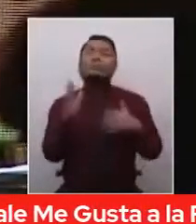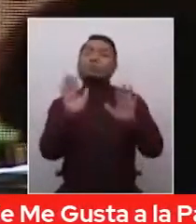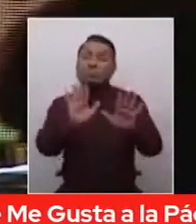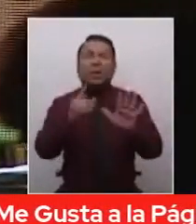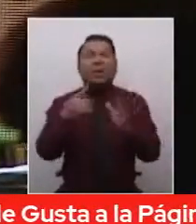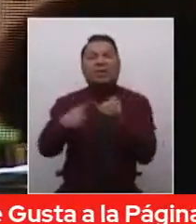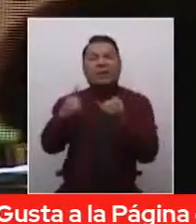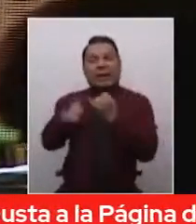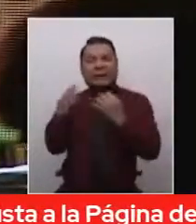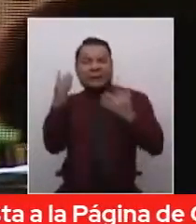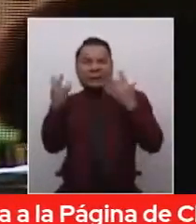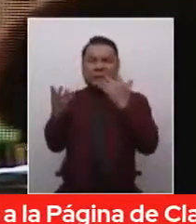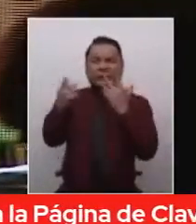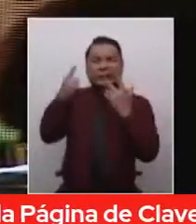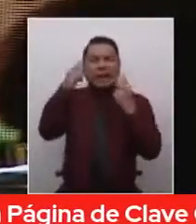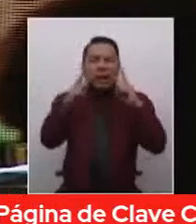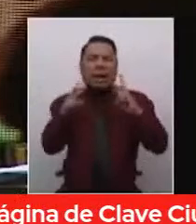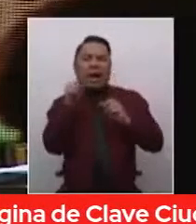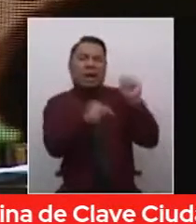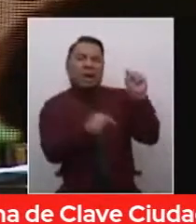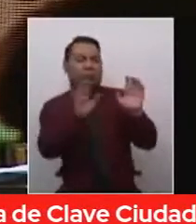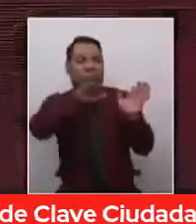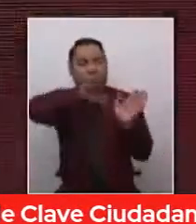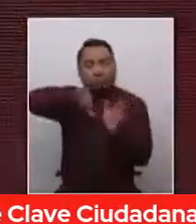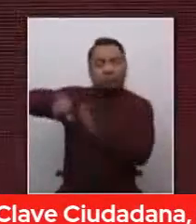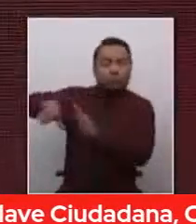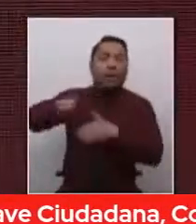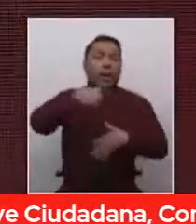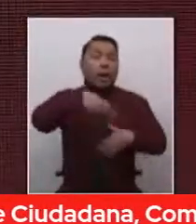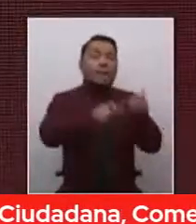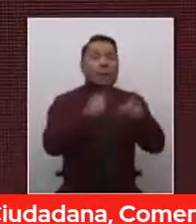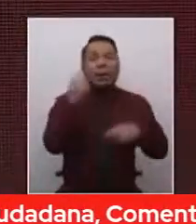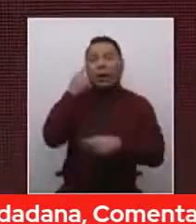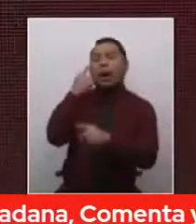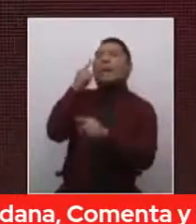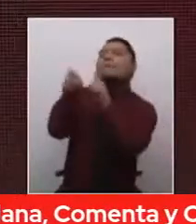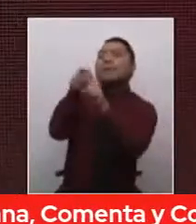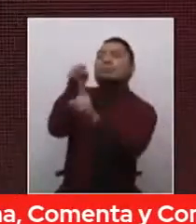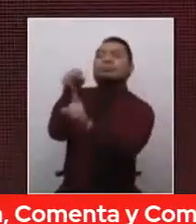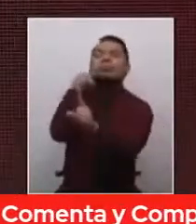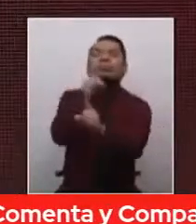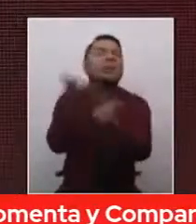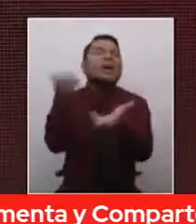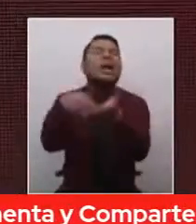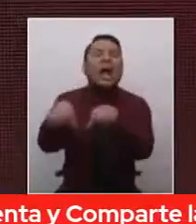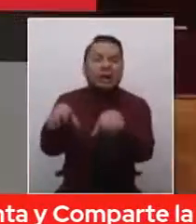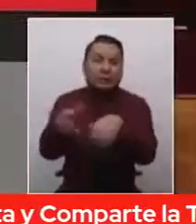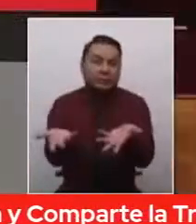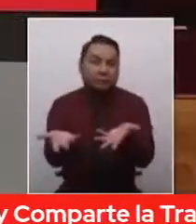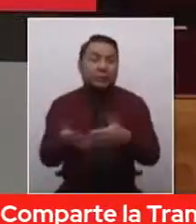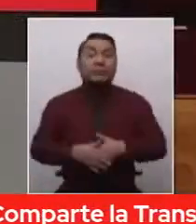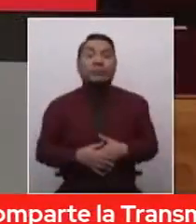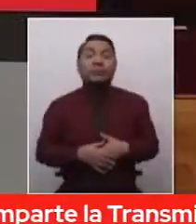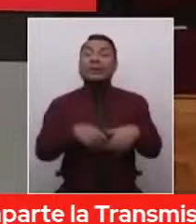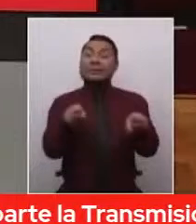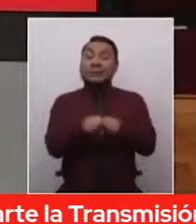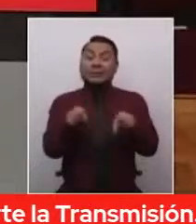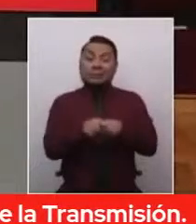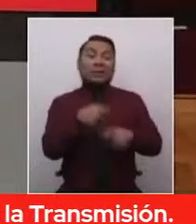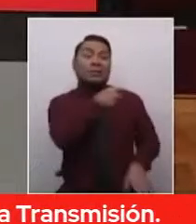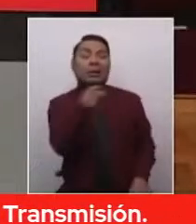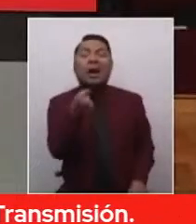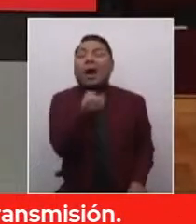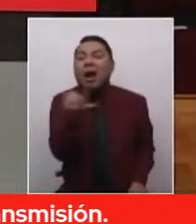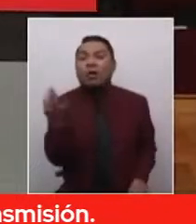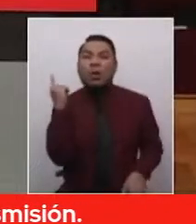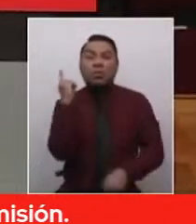juicios de valor que también la ciudadanía considere oportunas. Y sobre las acusaciones que pesan sobre algunos